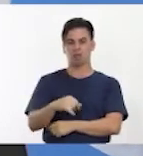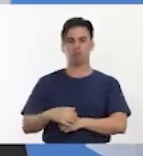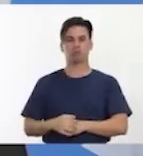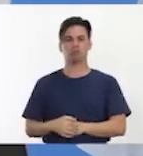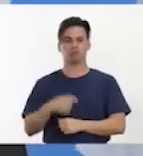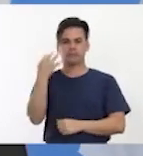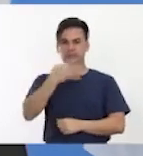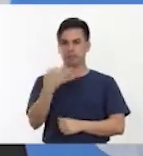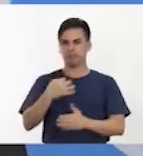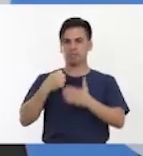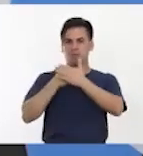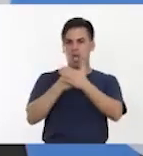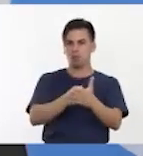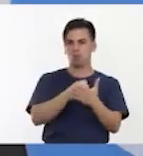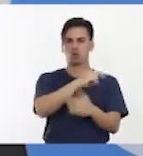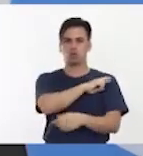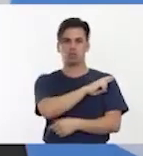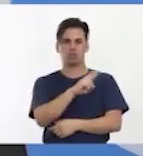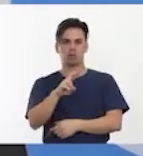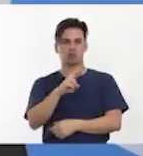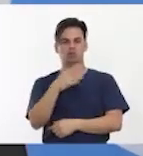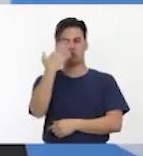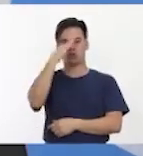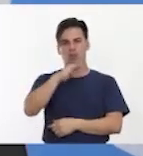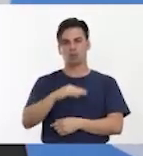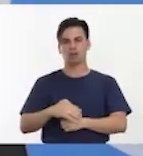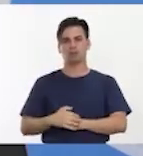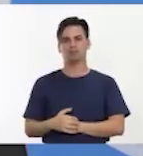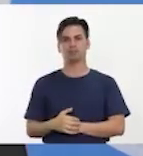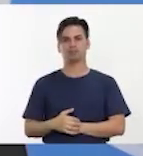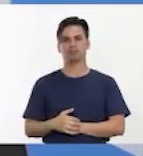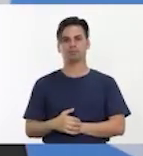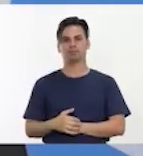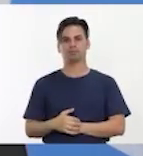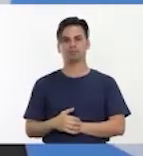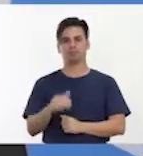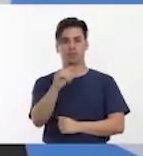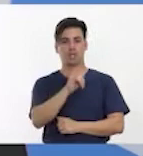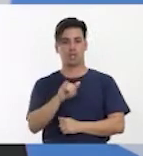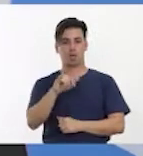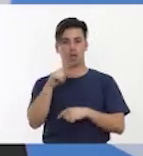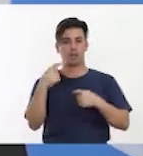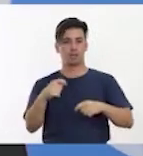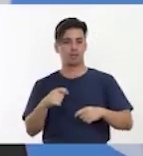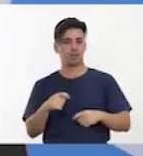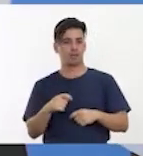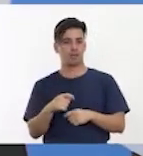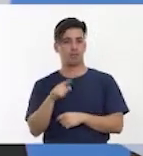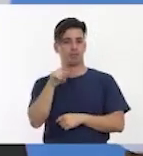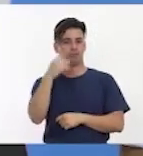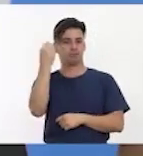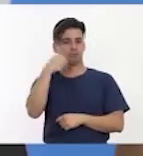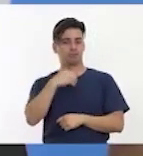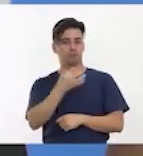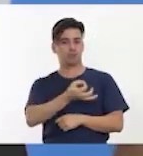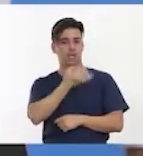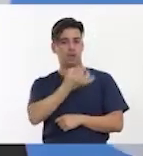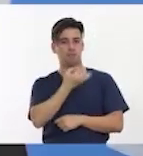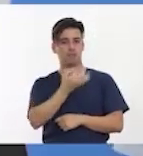oposición a esta hostilidad imperialista. Igualmente, deben marcar el